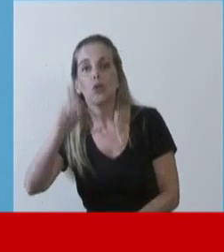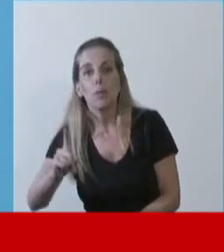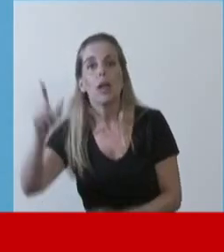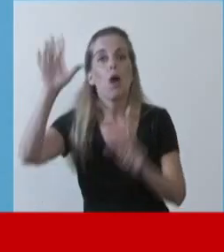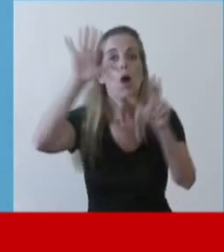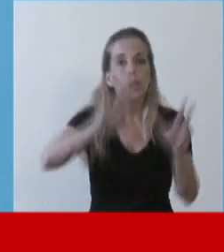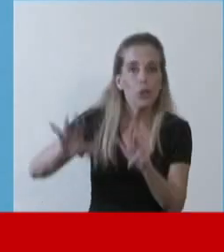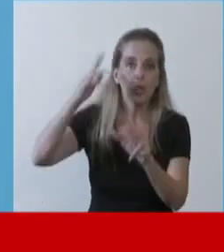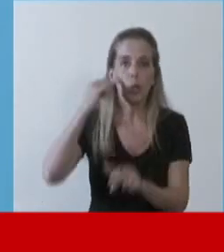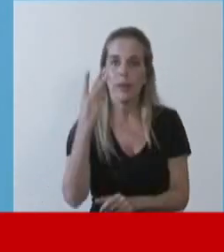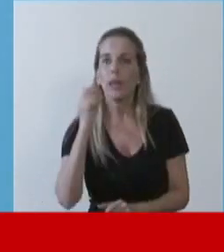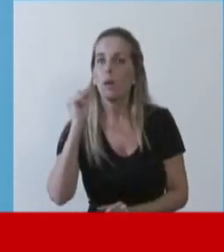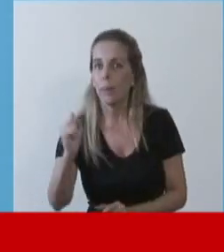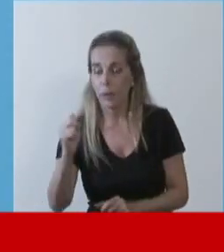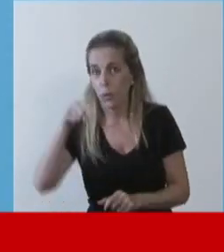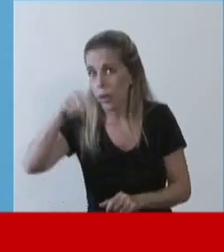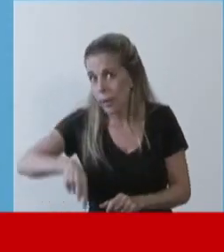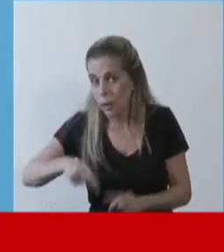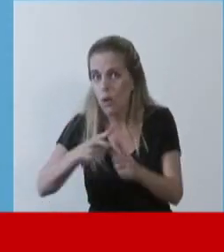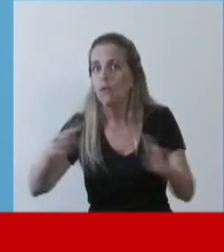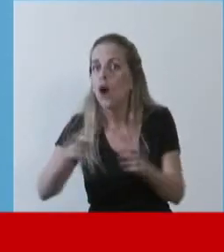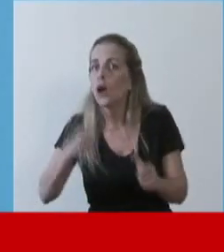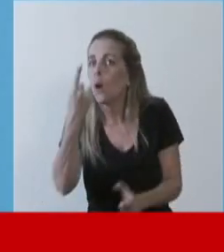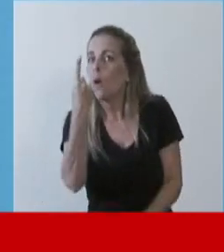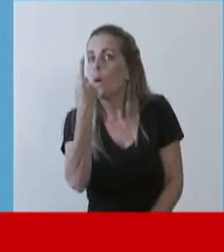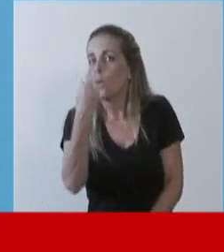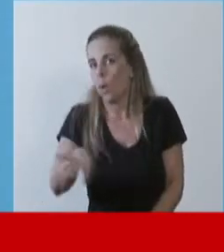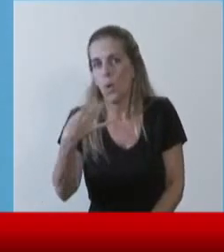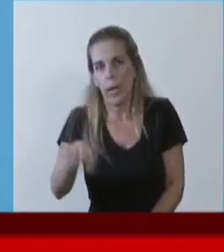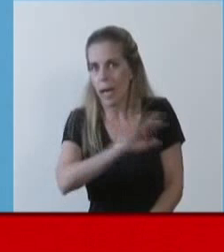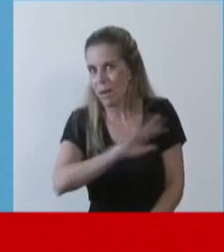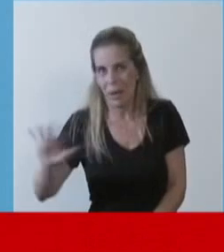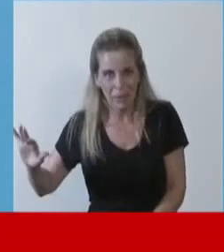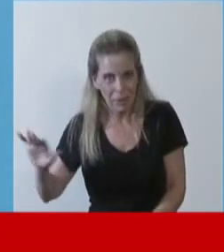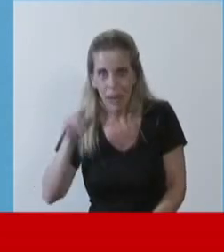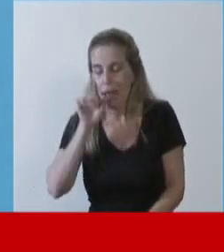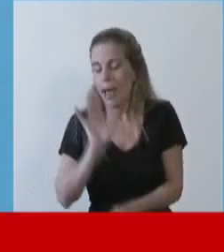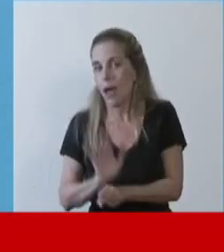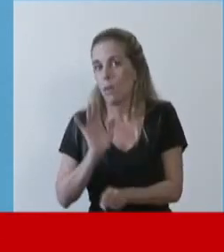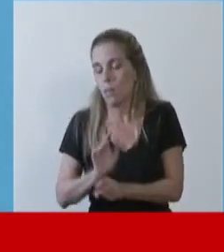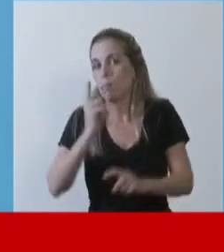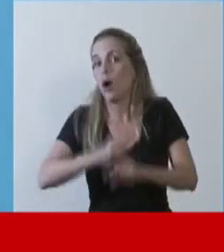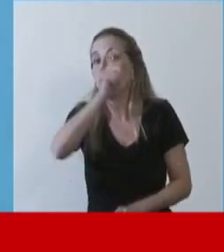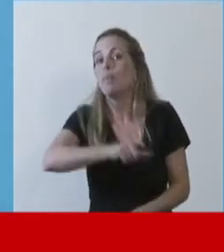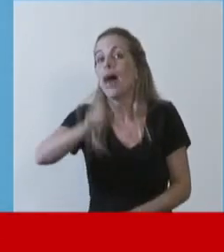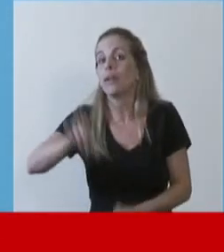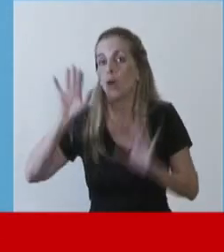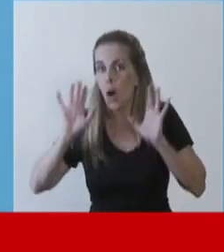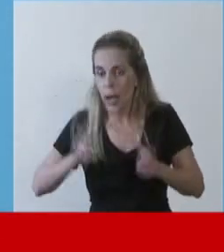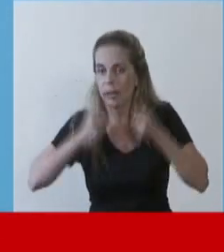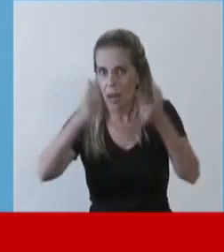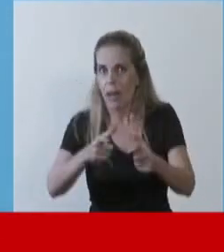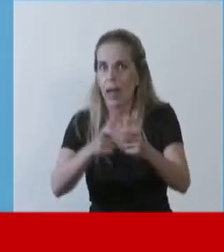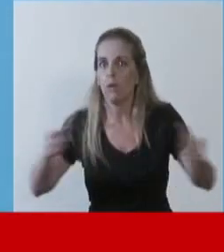18.892 pesos. Esto es por única vez, esto es por beneficiario y esto